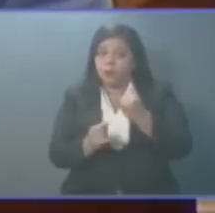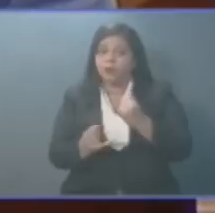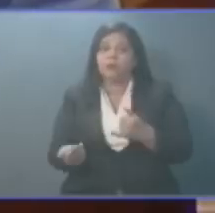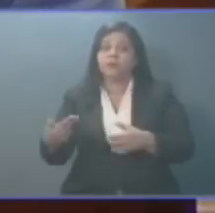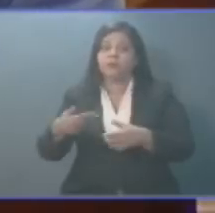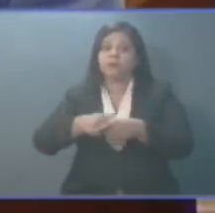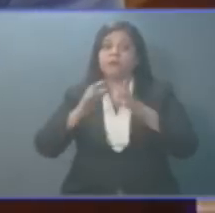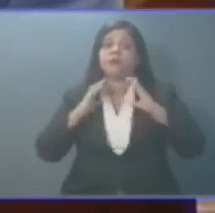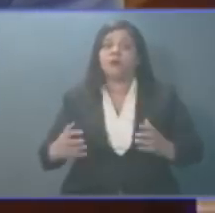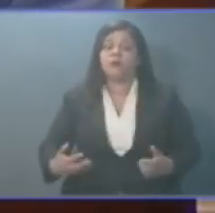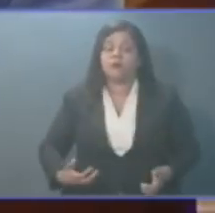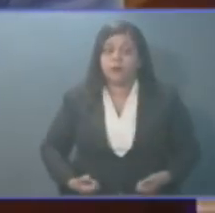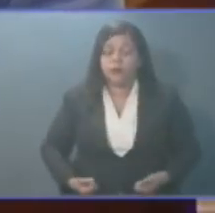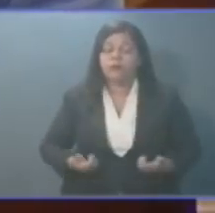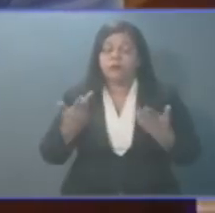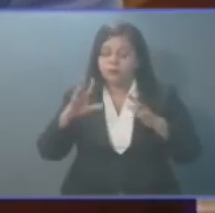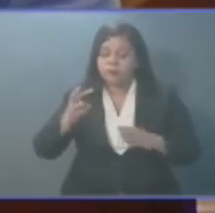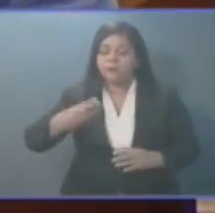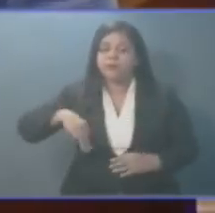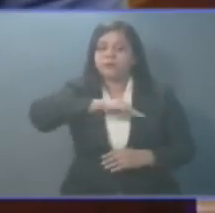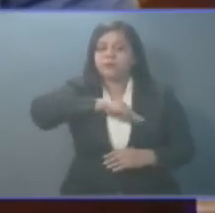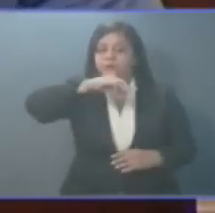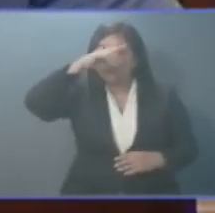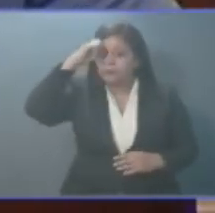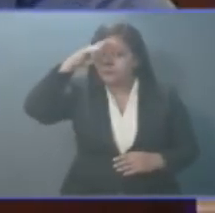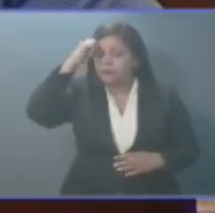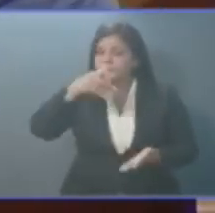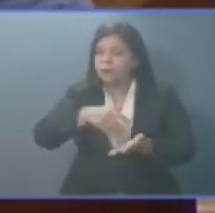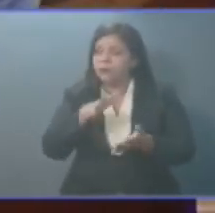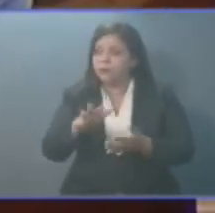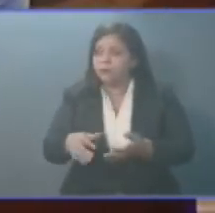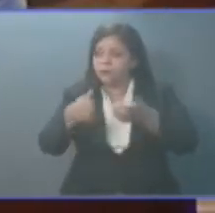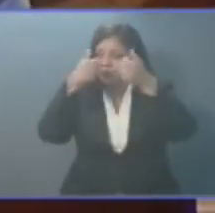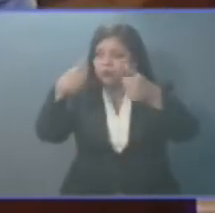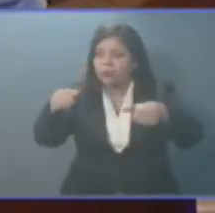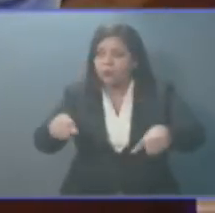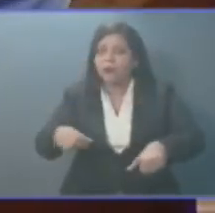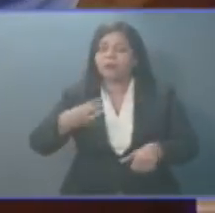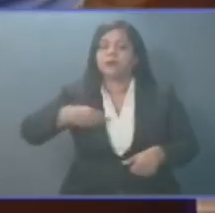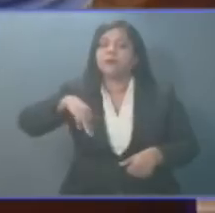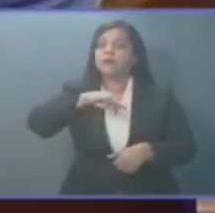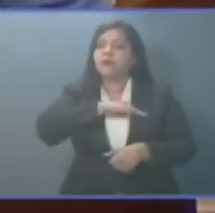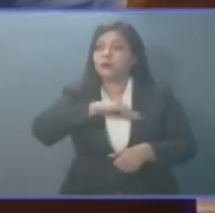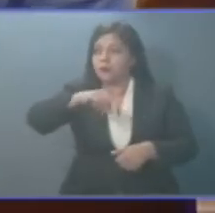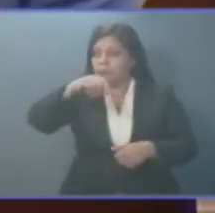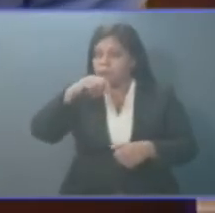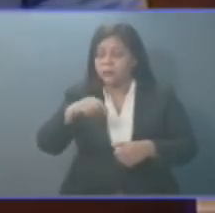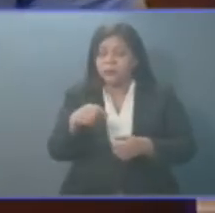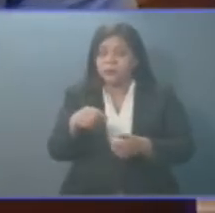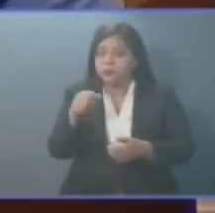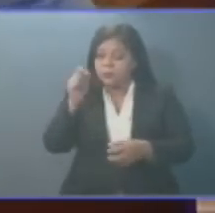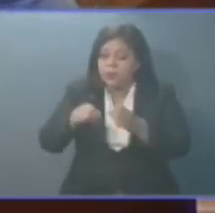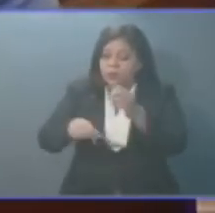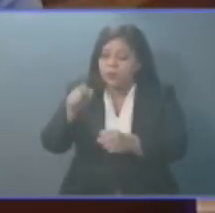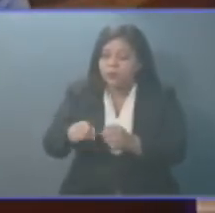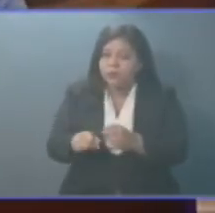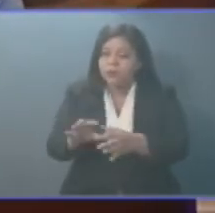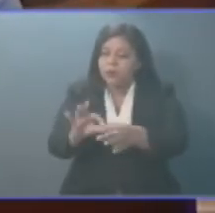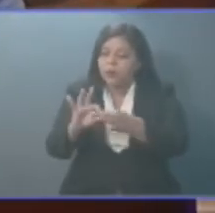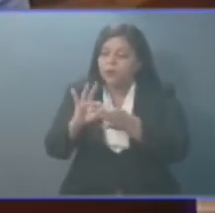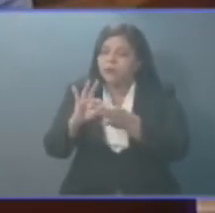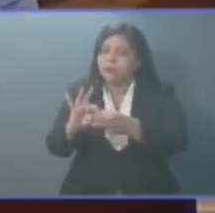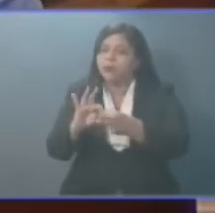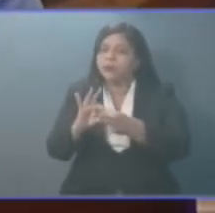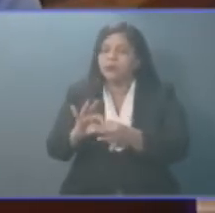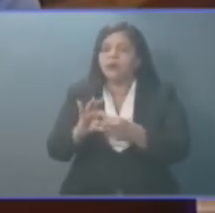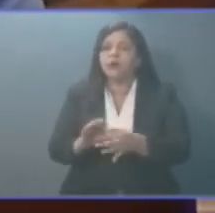gobierno articulado, el Ministerio de Obras Públicas, a través de un convenio con el Ministerio de Agricultura, coordina la logística